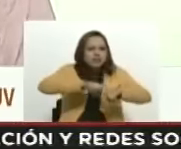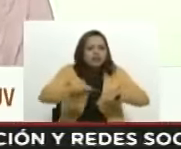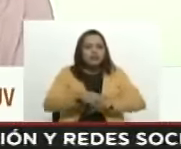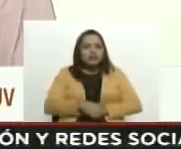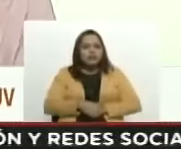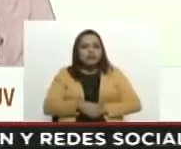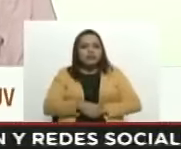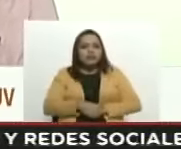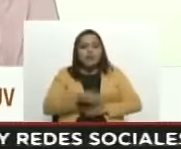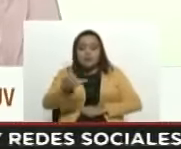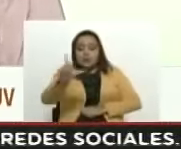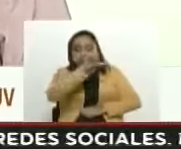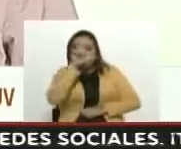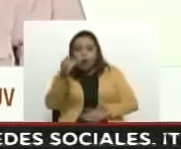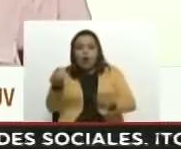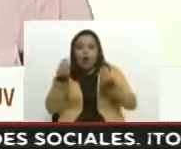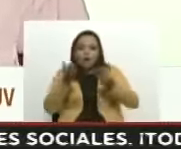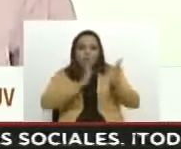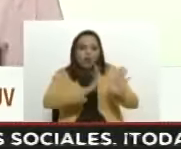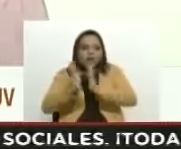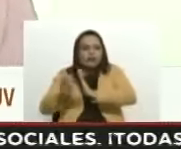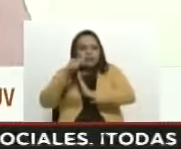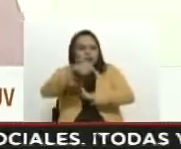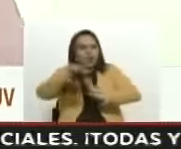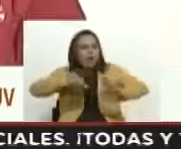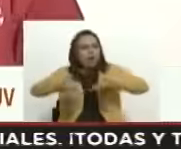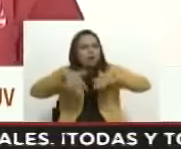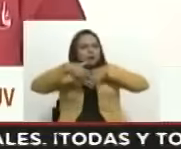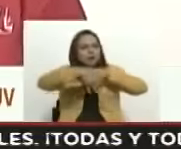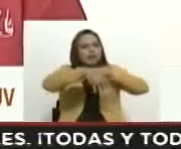ya para esta movilización que va a haber el próximo jueves?